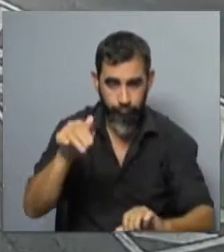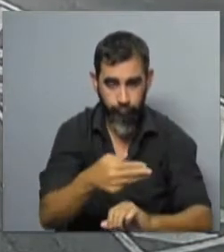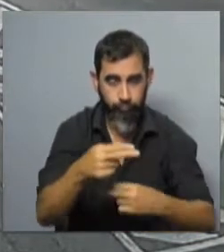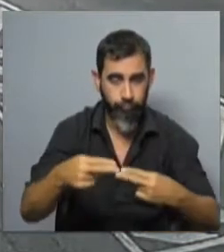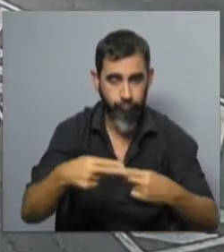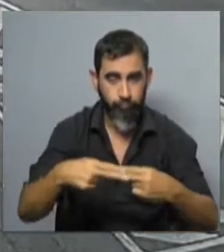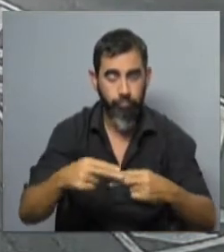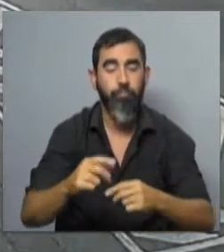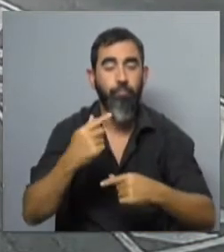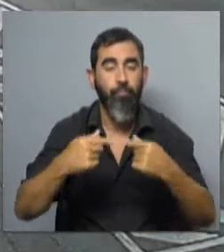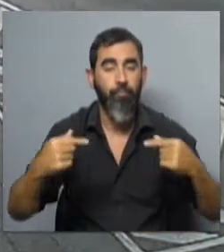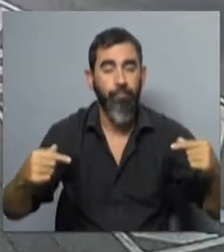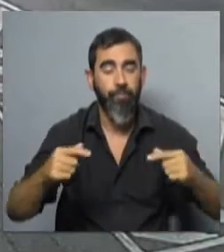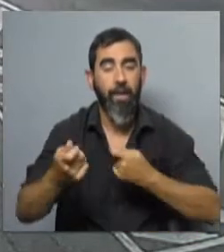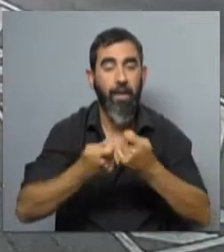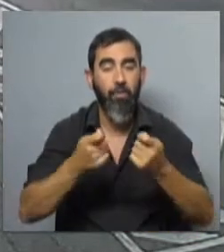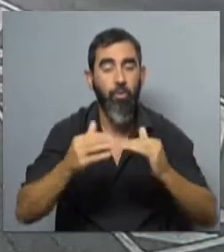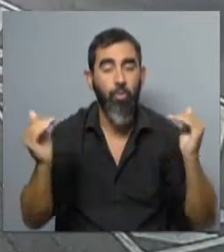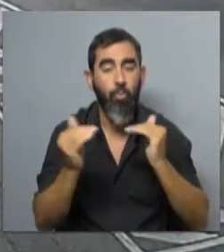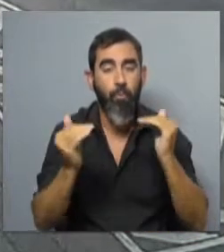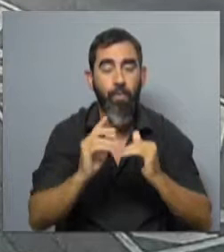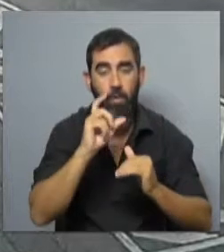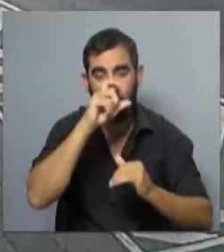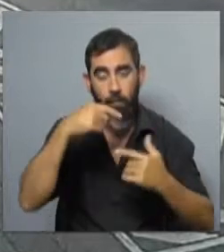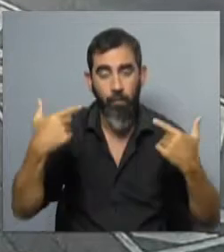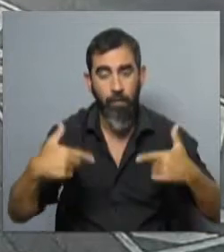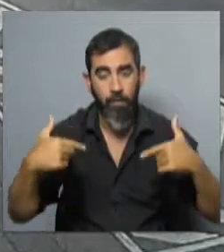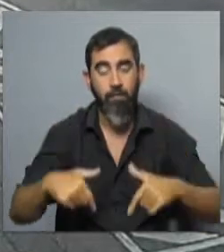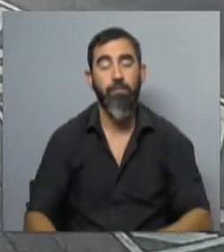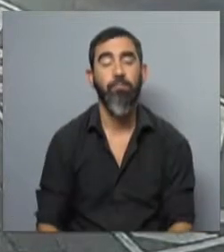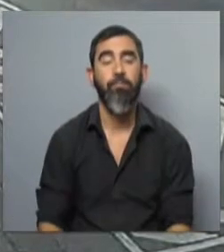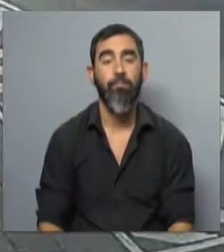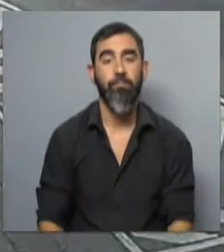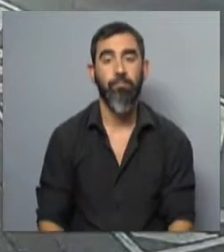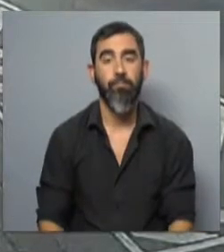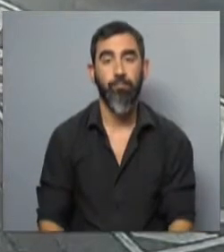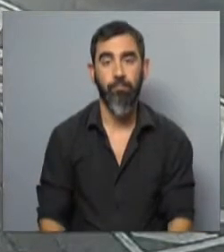redes de todo lo que tiene que ver con la gestión de movilidad de la Intendencia de Montevideo.